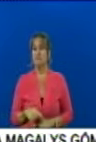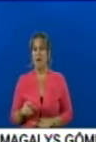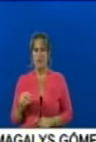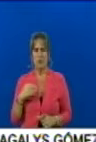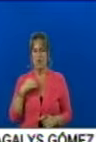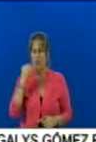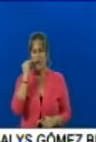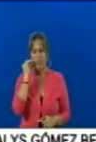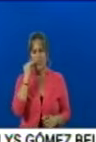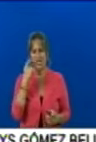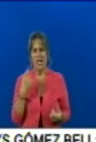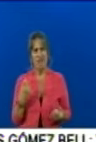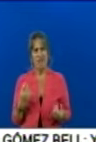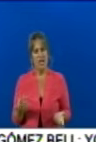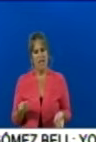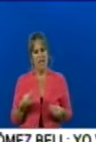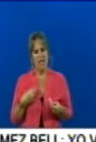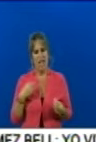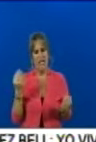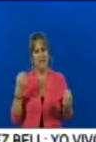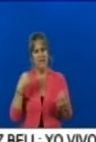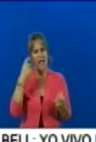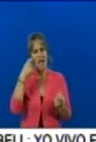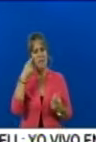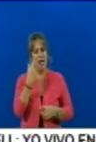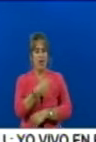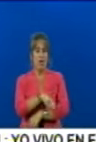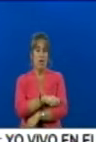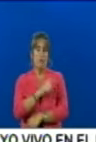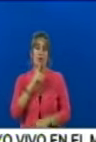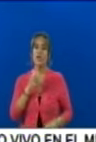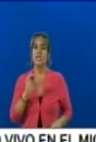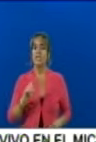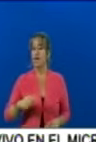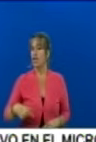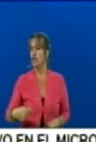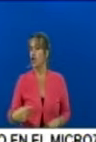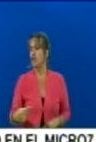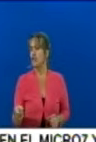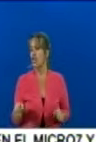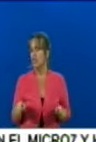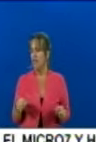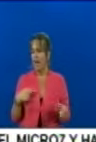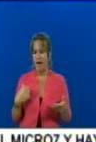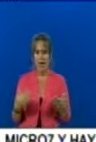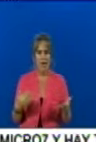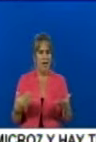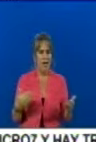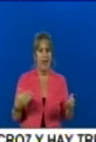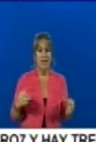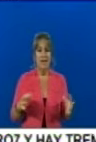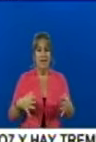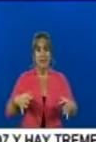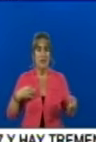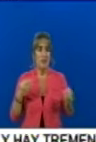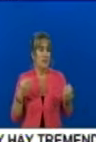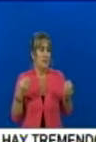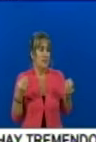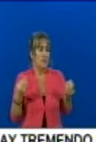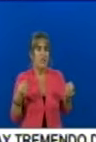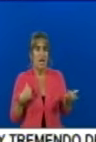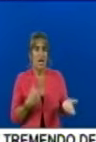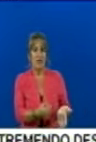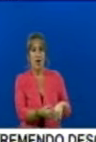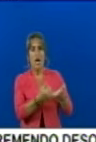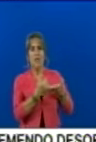lecciones y aprendizajes que nos ofrece la sabiduría popular, y lo digo sobre todo porque cotidianamente están experimentando cada una de estas situaciones y ellos nos